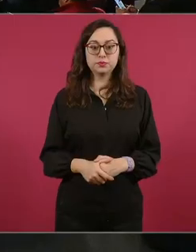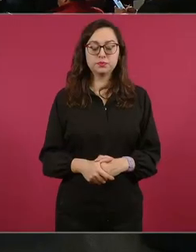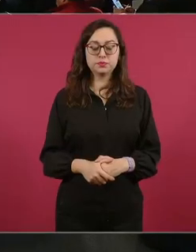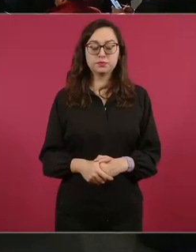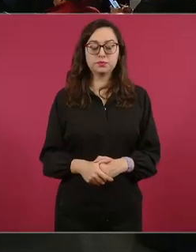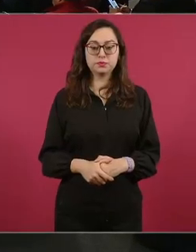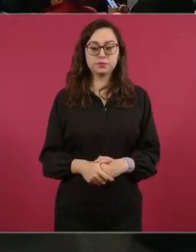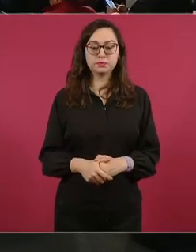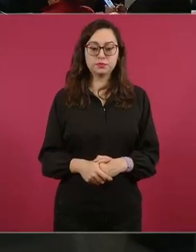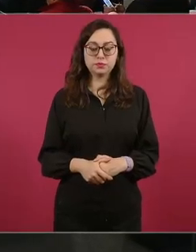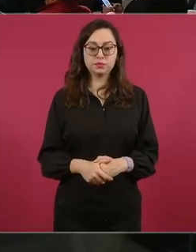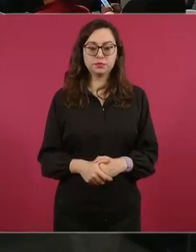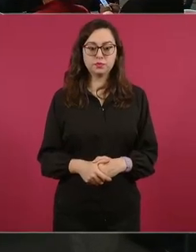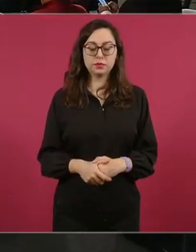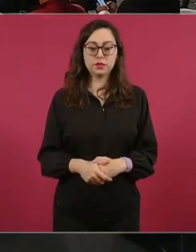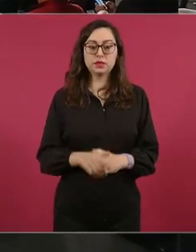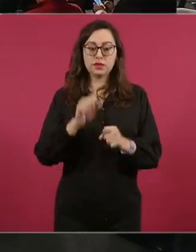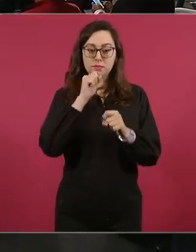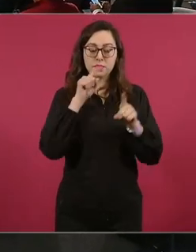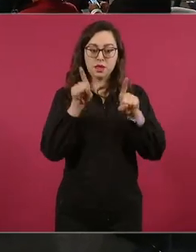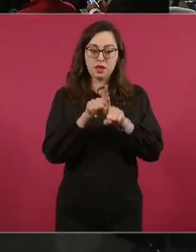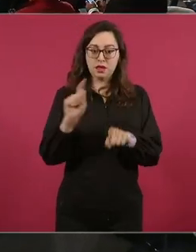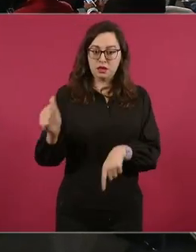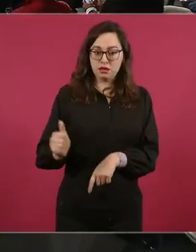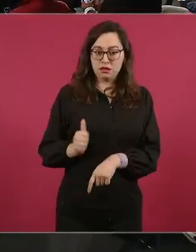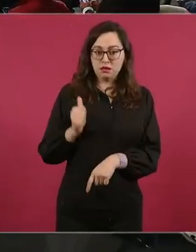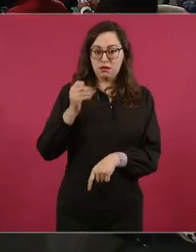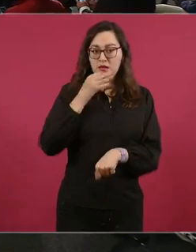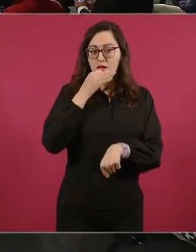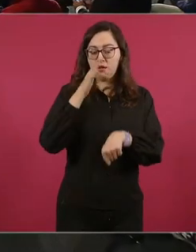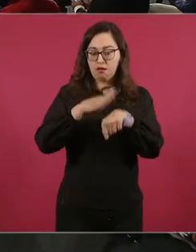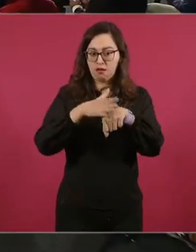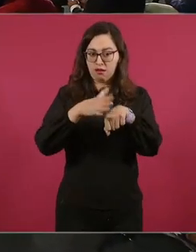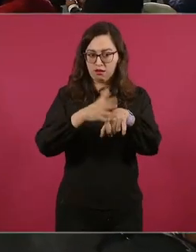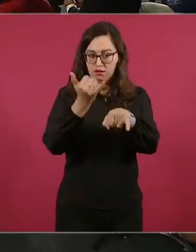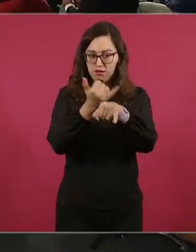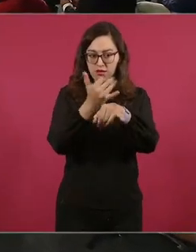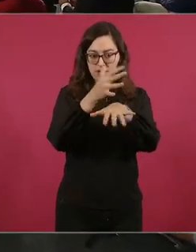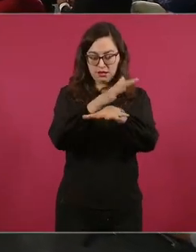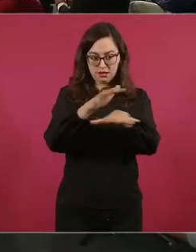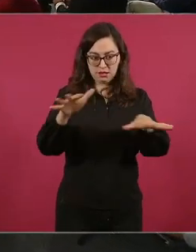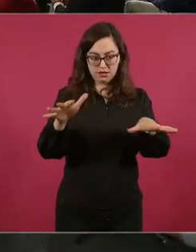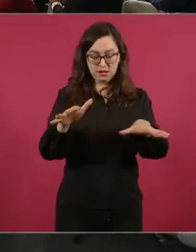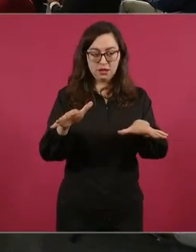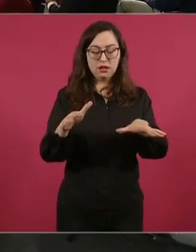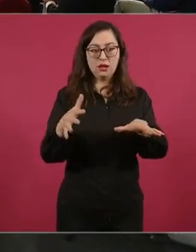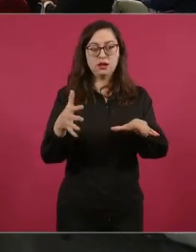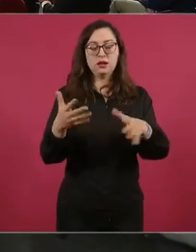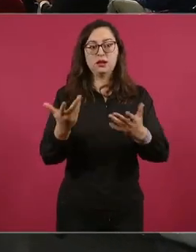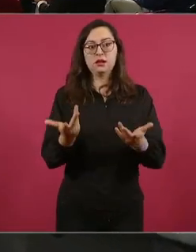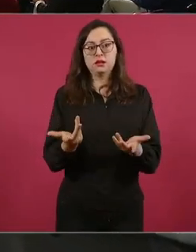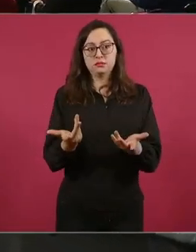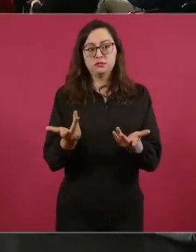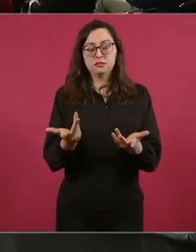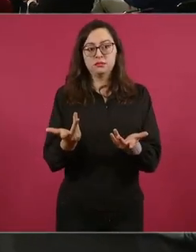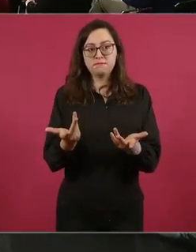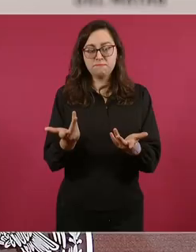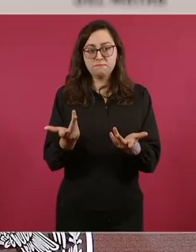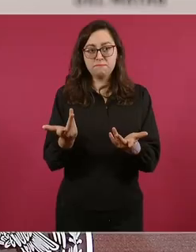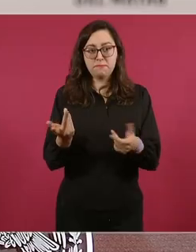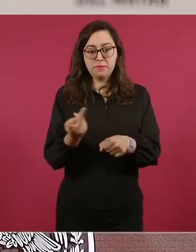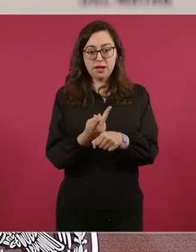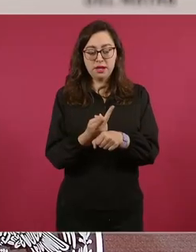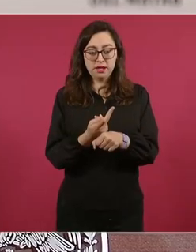aprovecho para informar que ante la tragedia